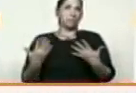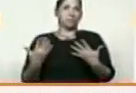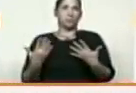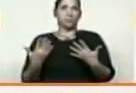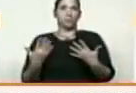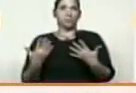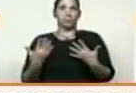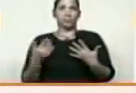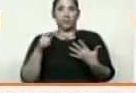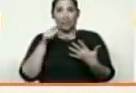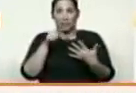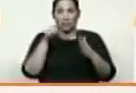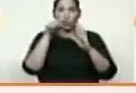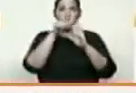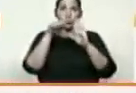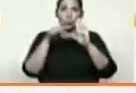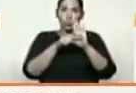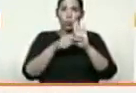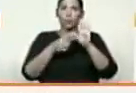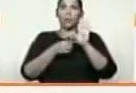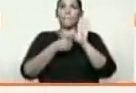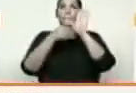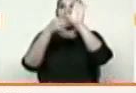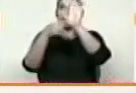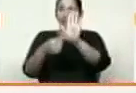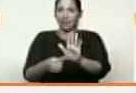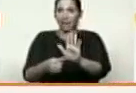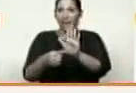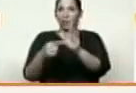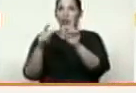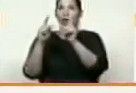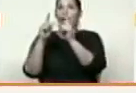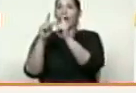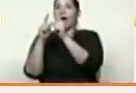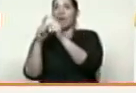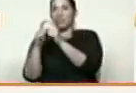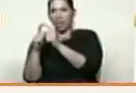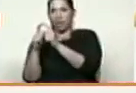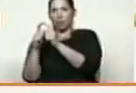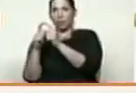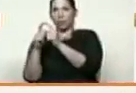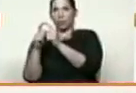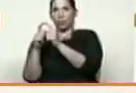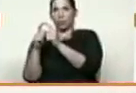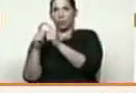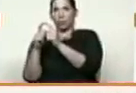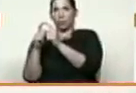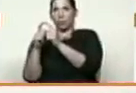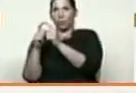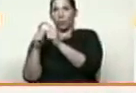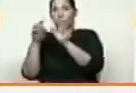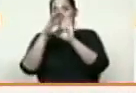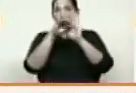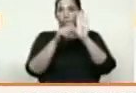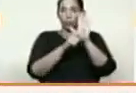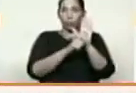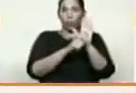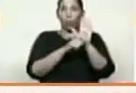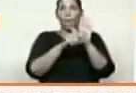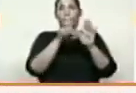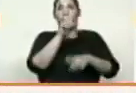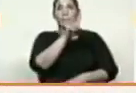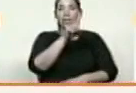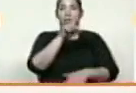Esa norma la presentaron los adecos al Senado en la Constitución de 1961.